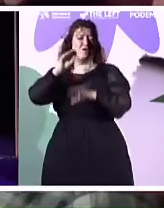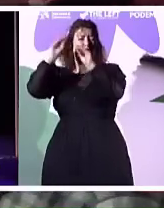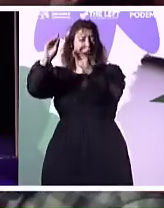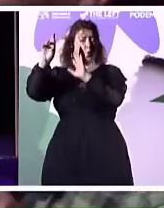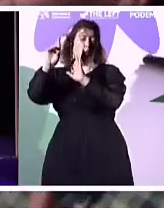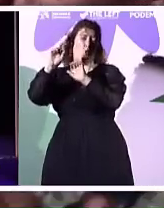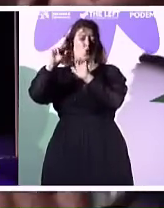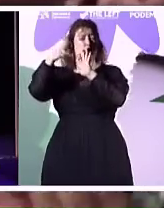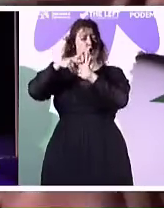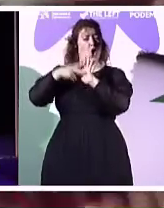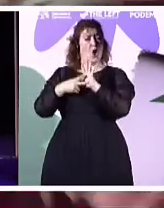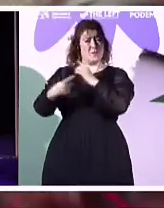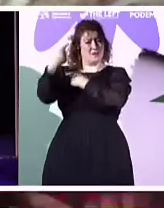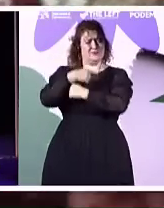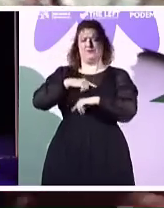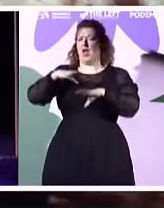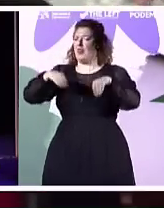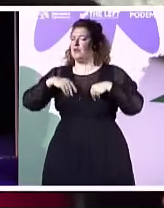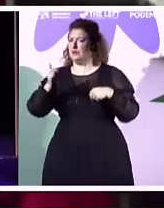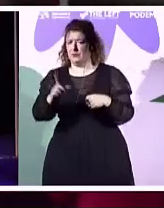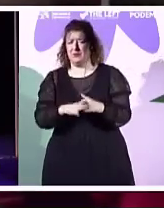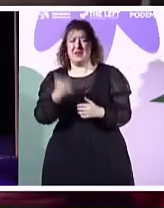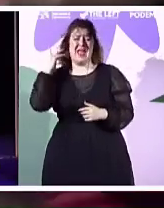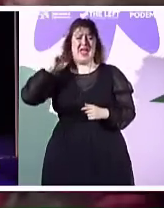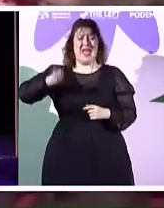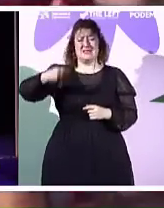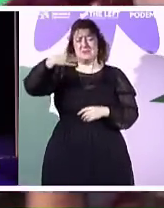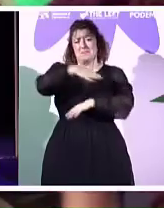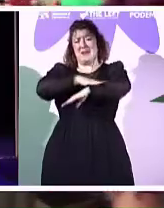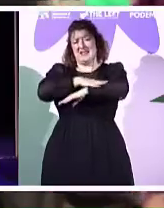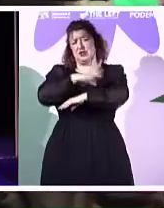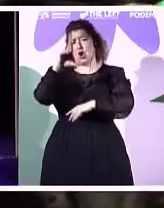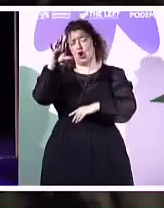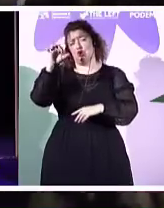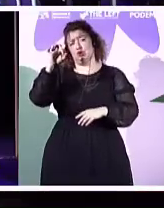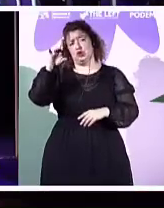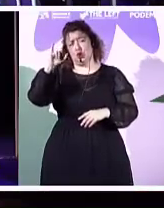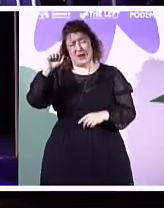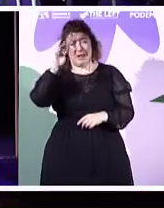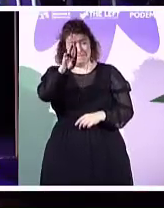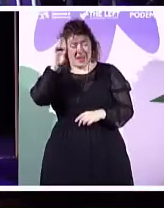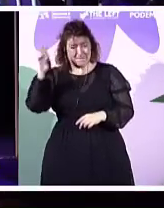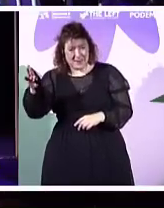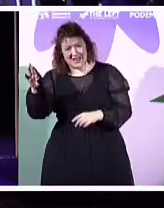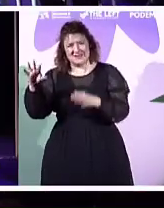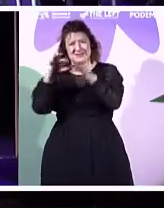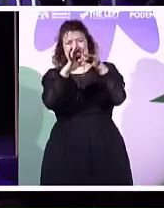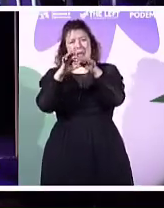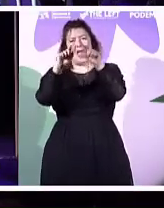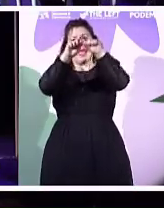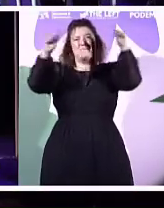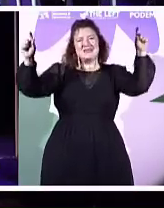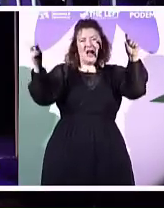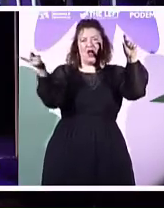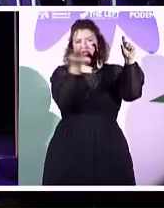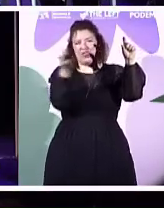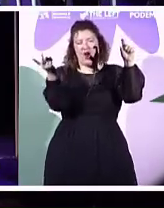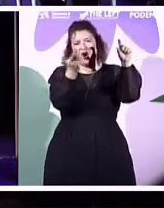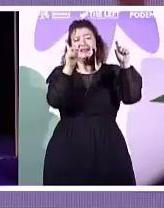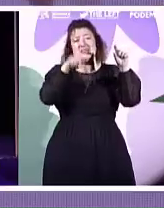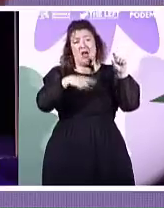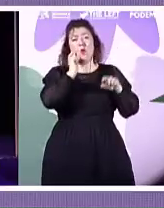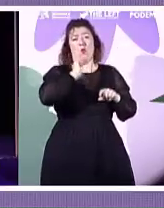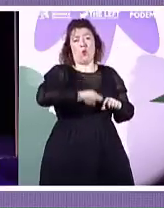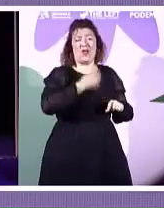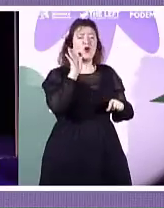aceptamos que un exministro como Soria un ex ministro del partido popular se alie con un empresario y se aliee